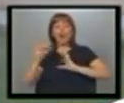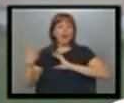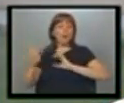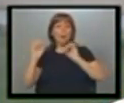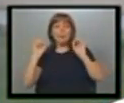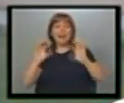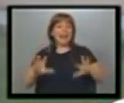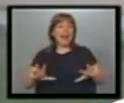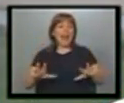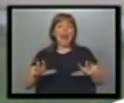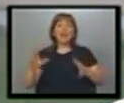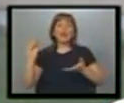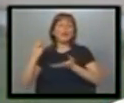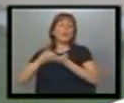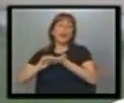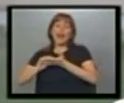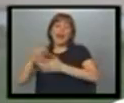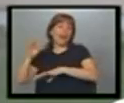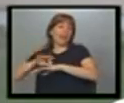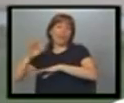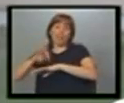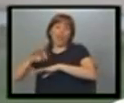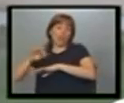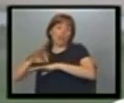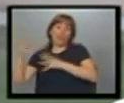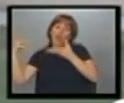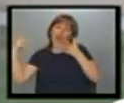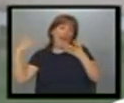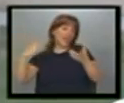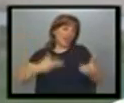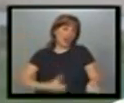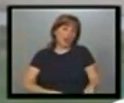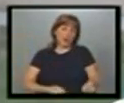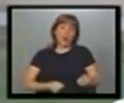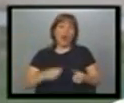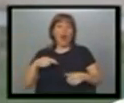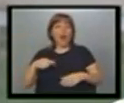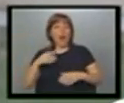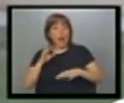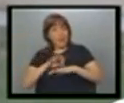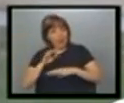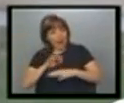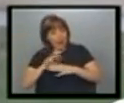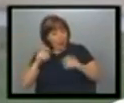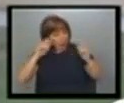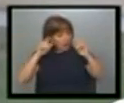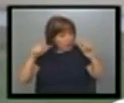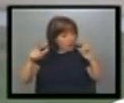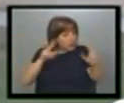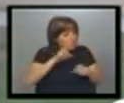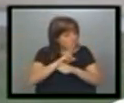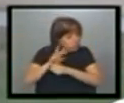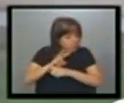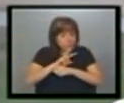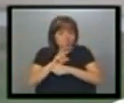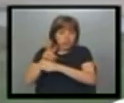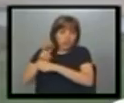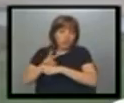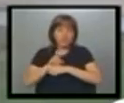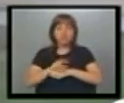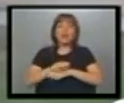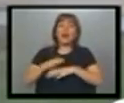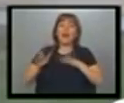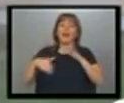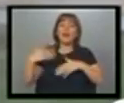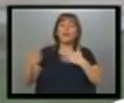la ciencia. Tantos médicos que todavía, seguramente, están atentos a la evolución de estas criaturas. En minutos nada más vamos a tratar de